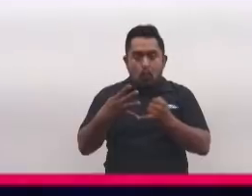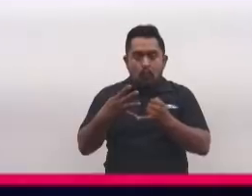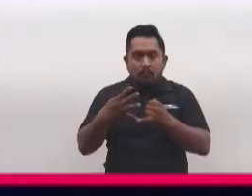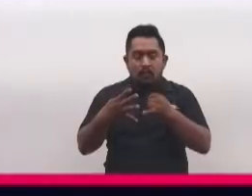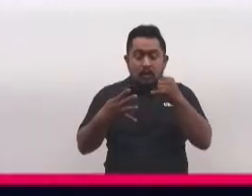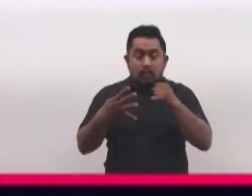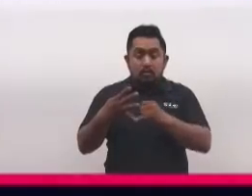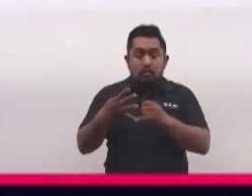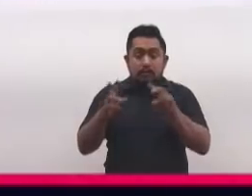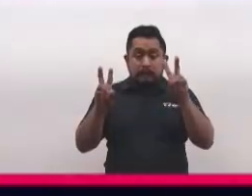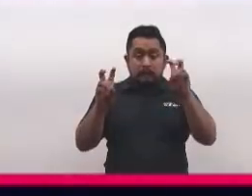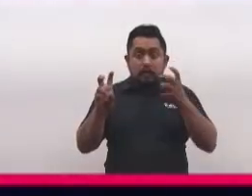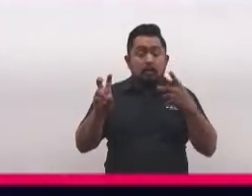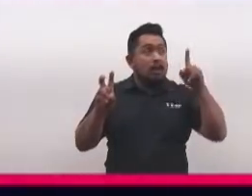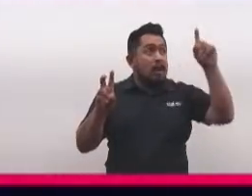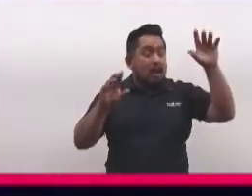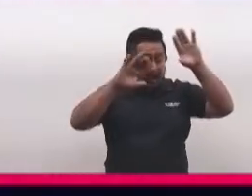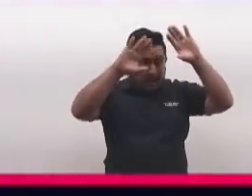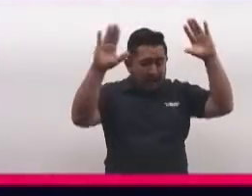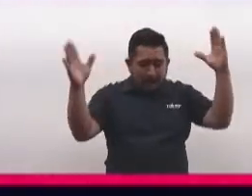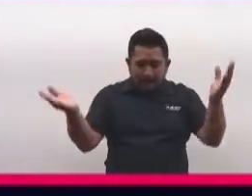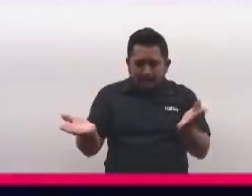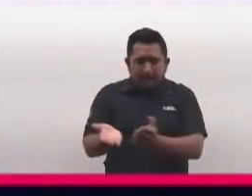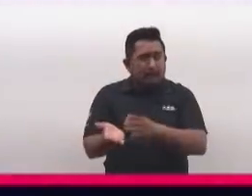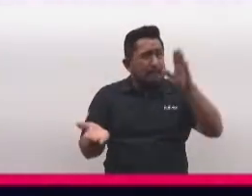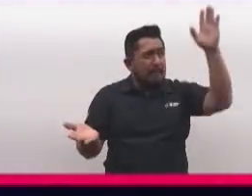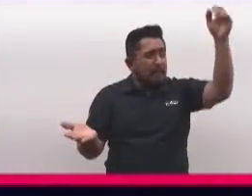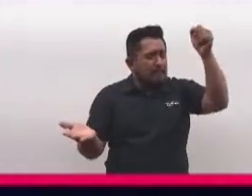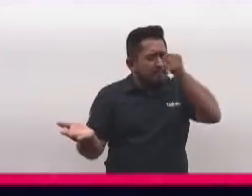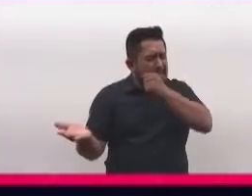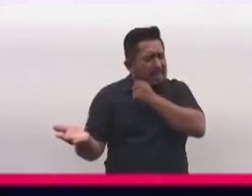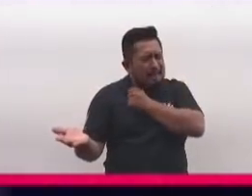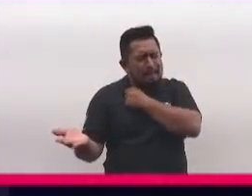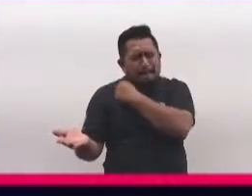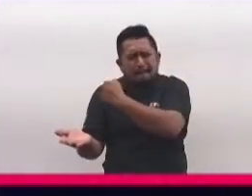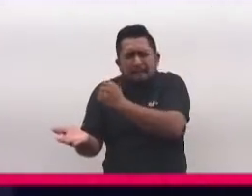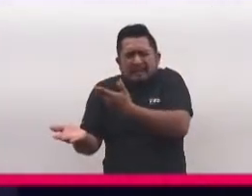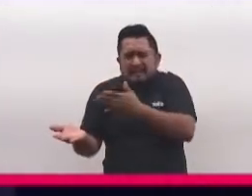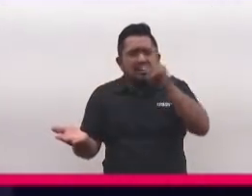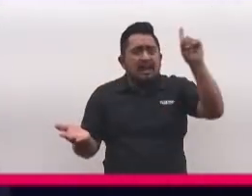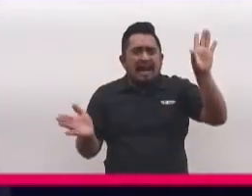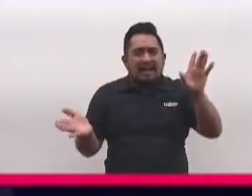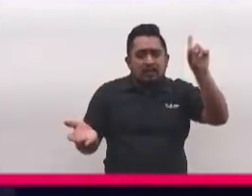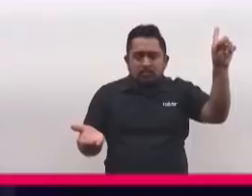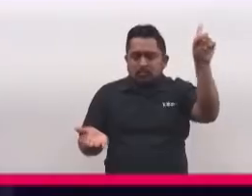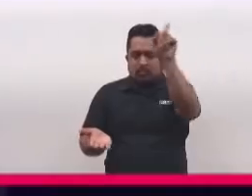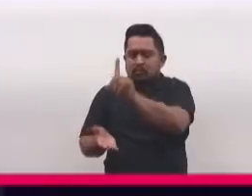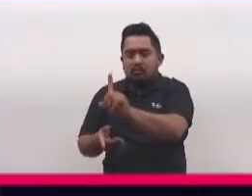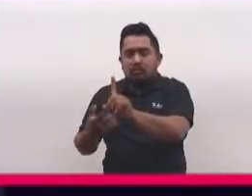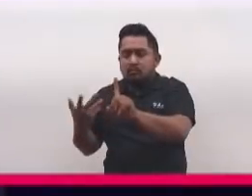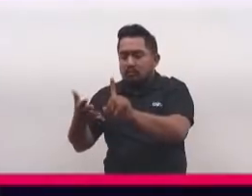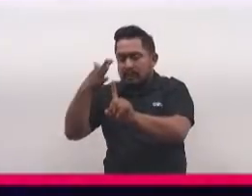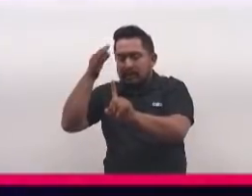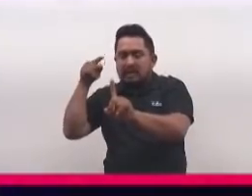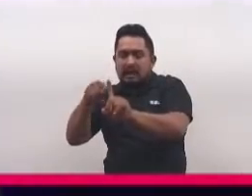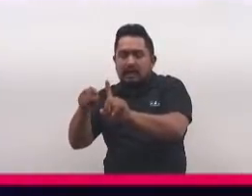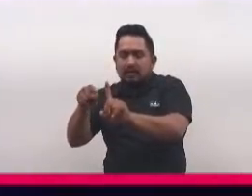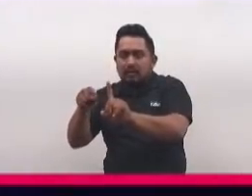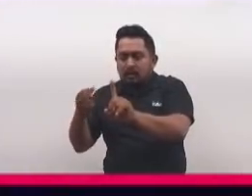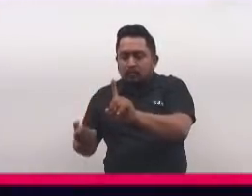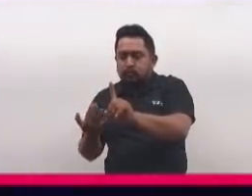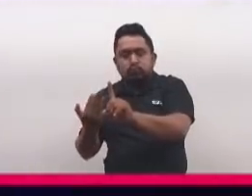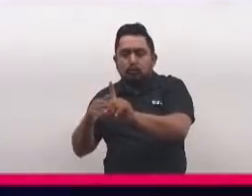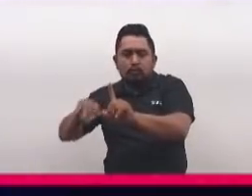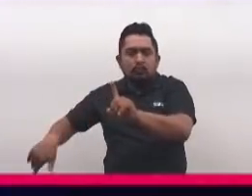que de tal manera no usamos dios y entregó a su hijo unigénito para que todo aquel que en él cree no se pierda más tenga vida